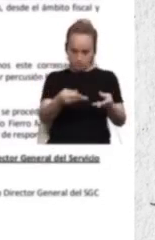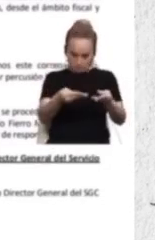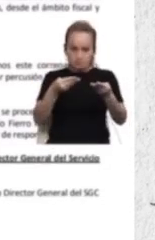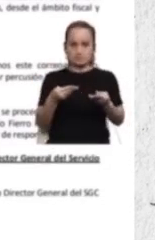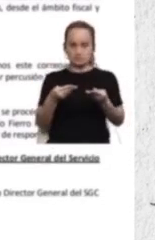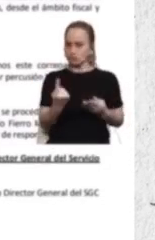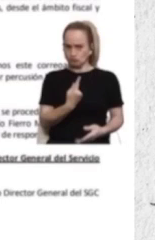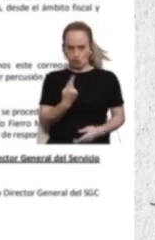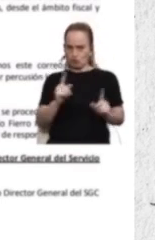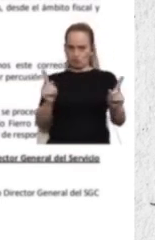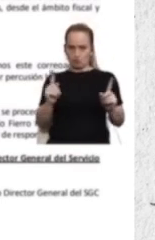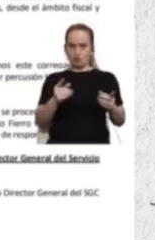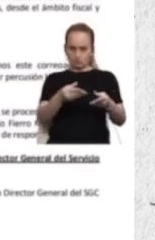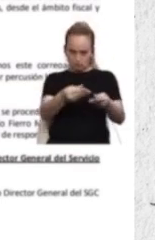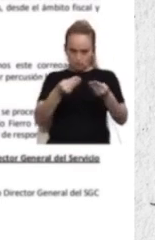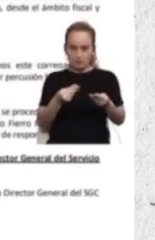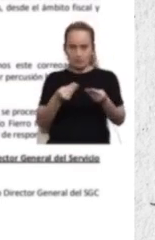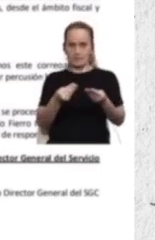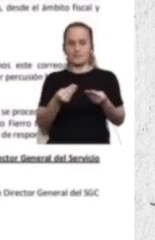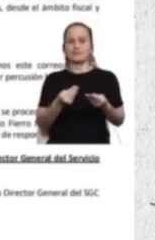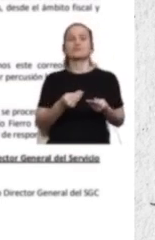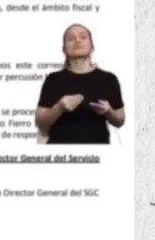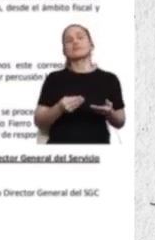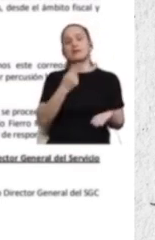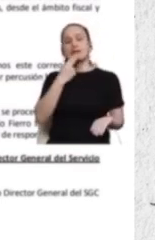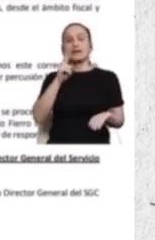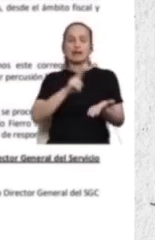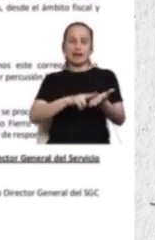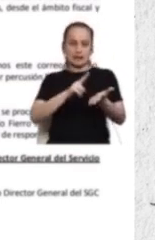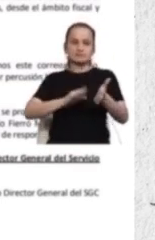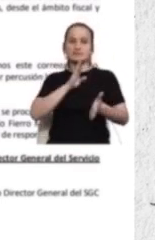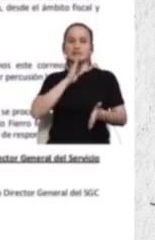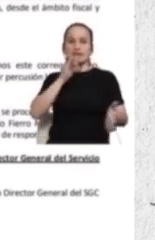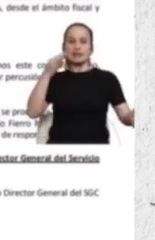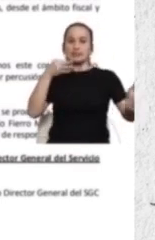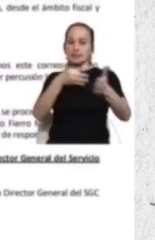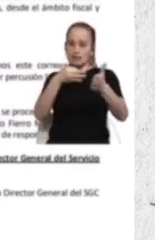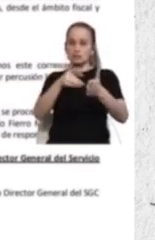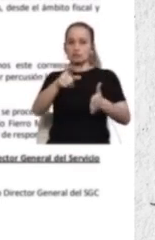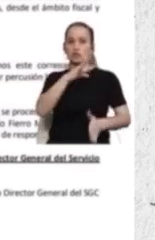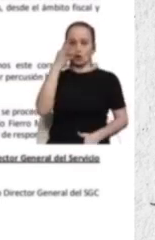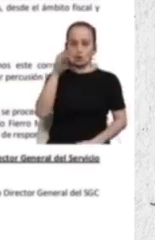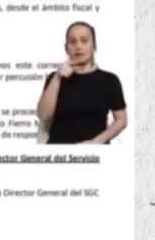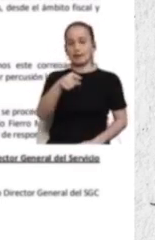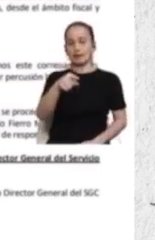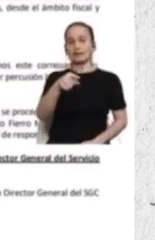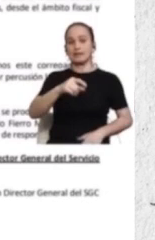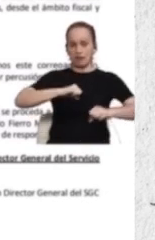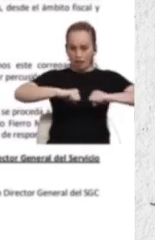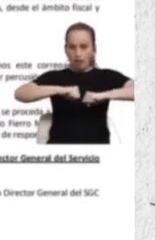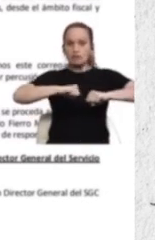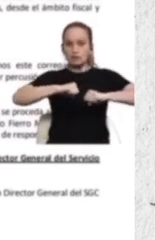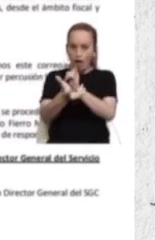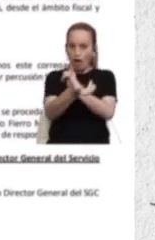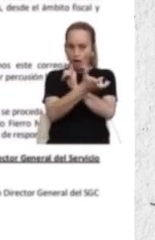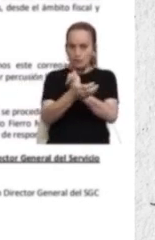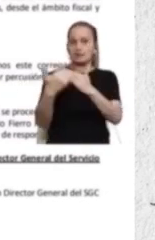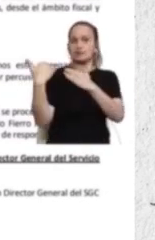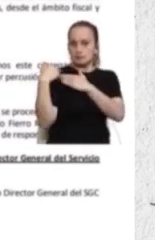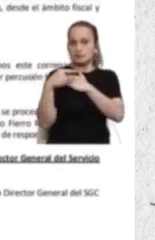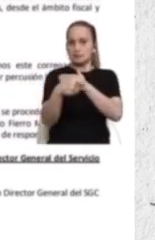además no soy el único, recibí un anónimo de varias denuncias de este señor. Este señor es un activista también ambiental,